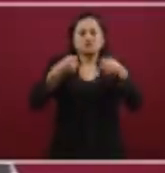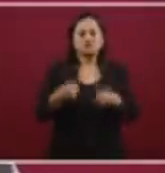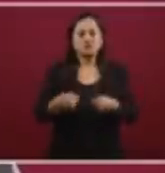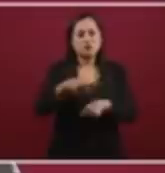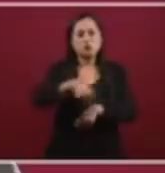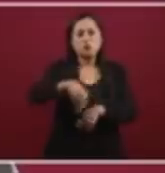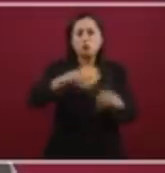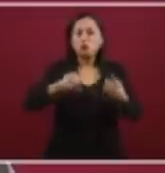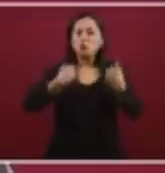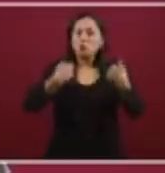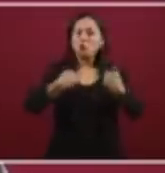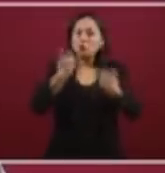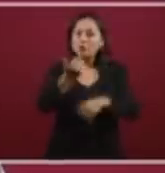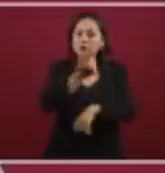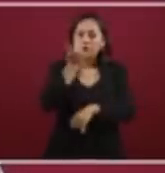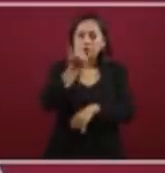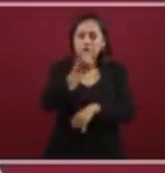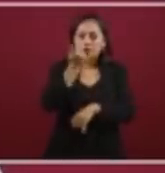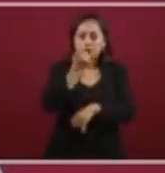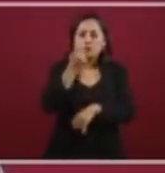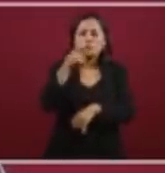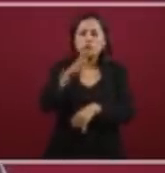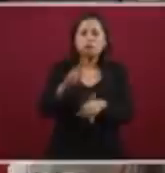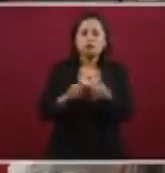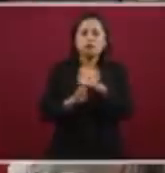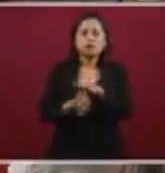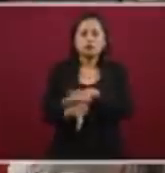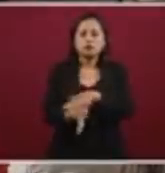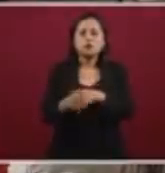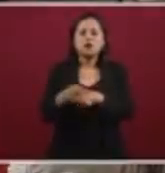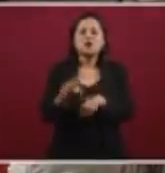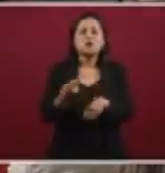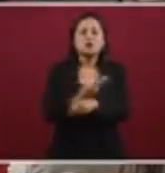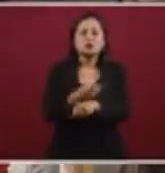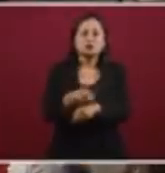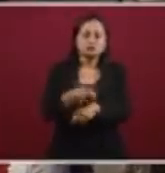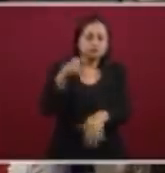verdad es que no hay hasta ahora verdad alguna